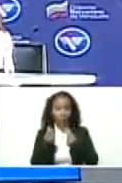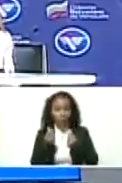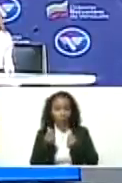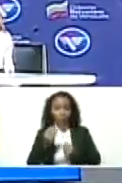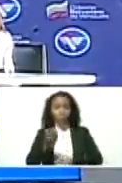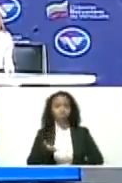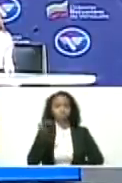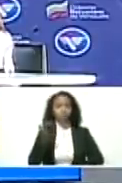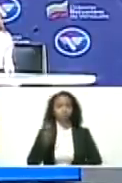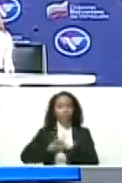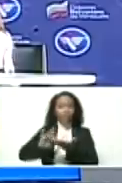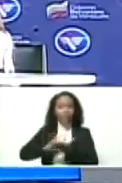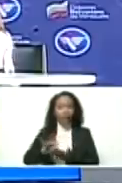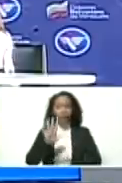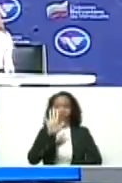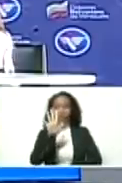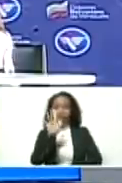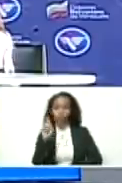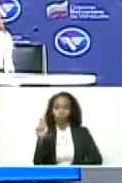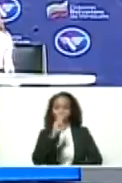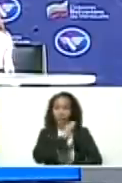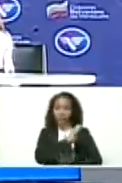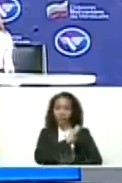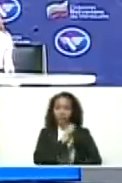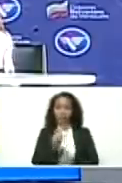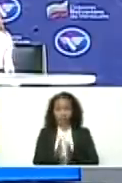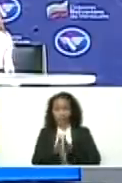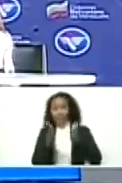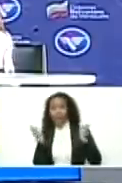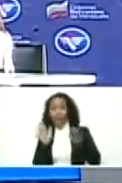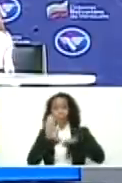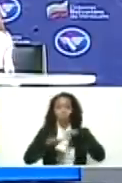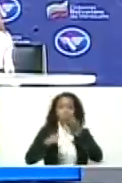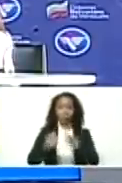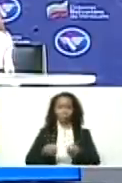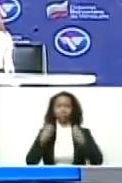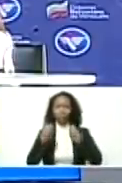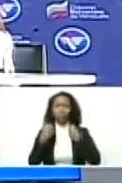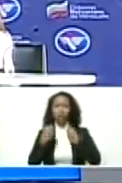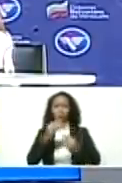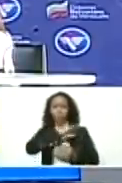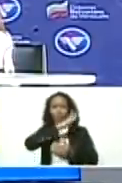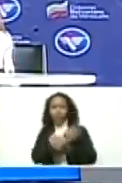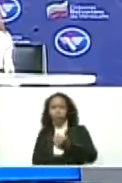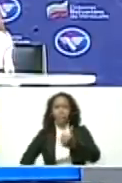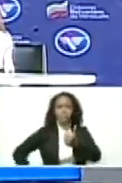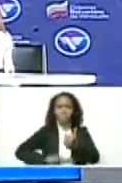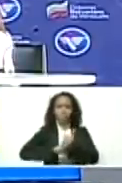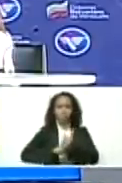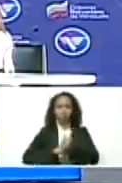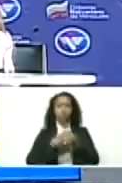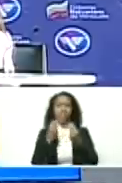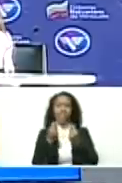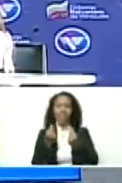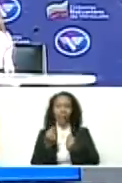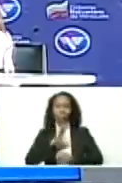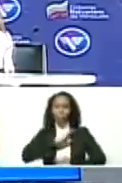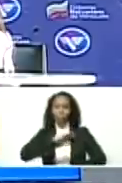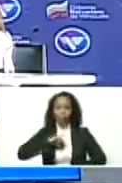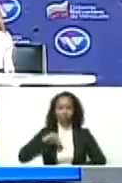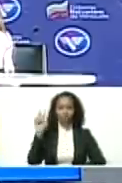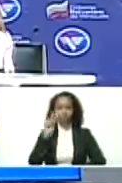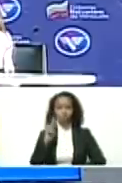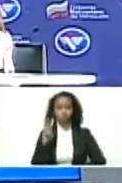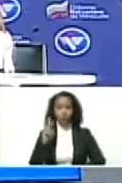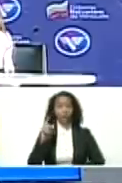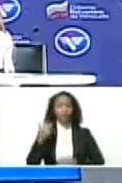a 5 meses del gran paso para fortalecer el Bolívar Digital Venezuela, y puedo decir que la medida